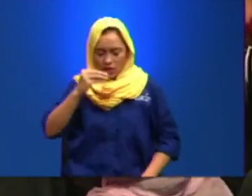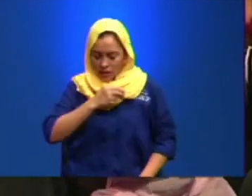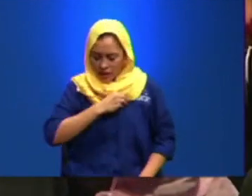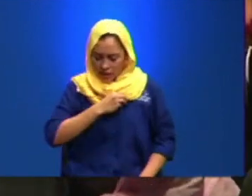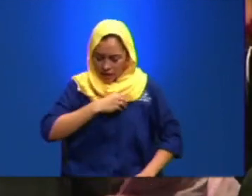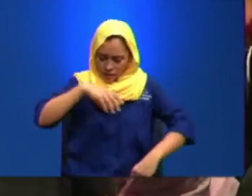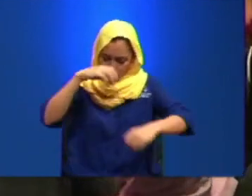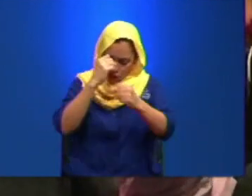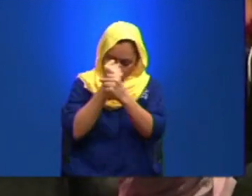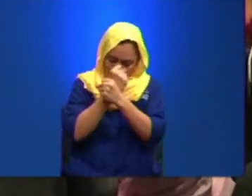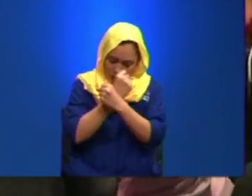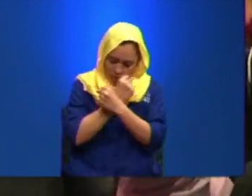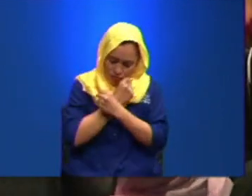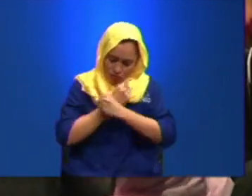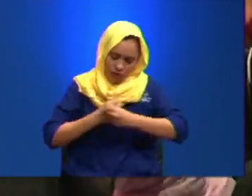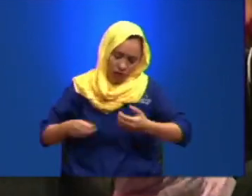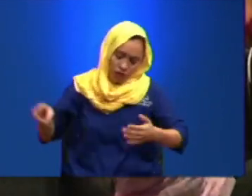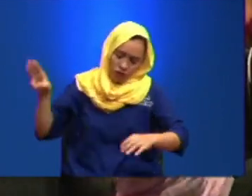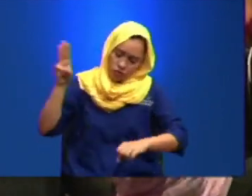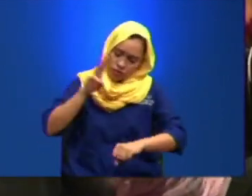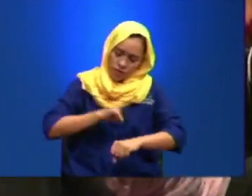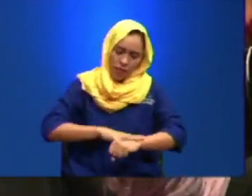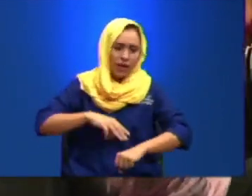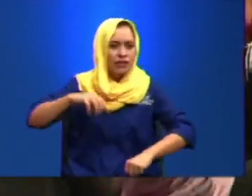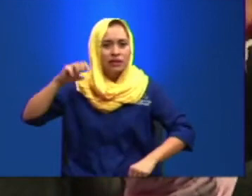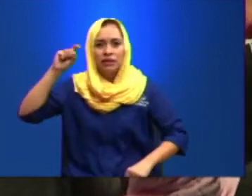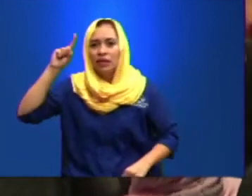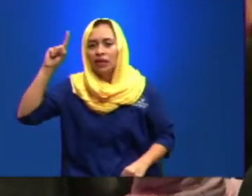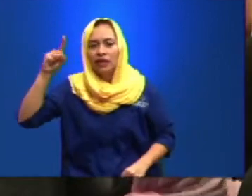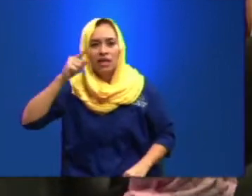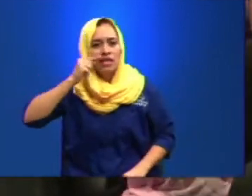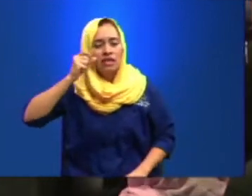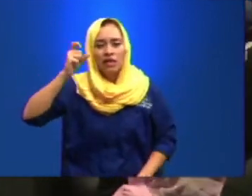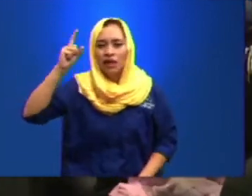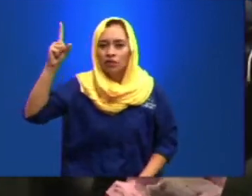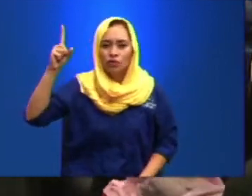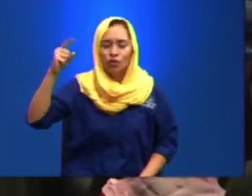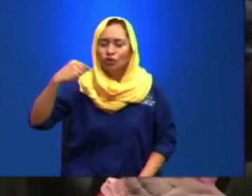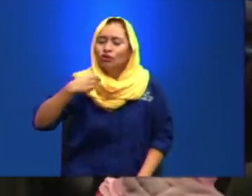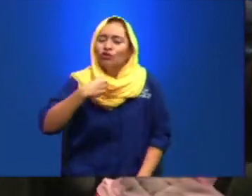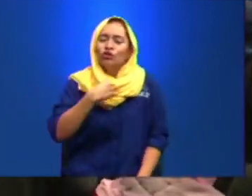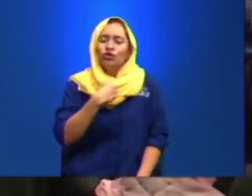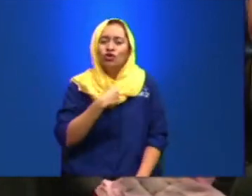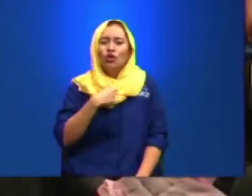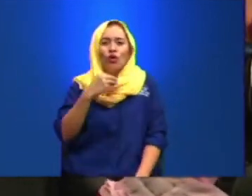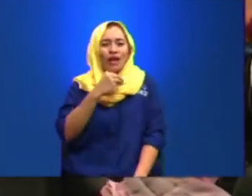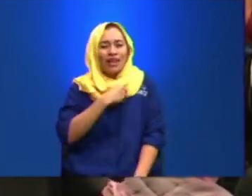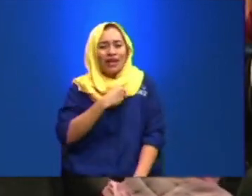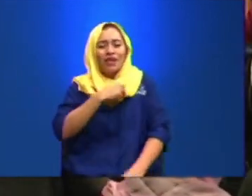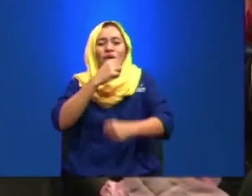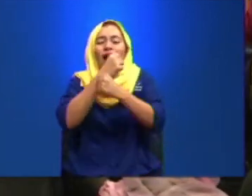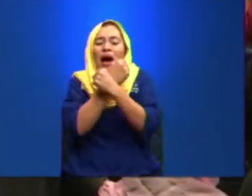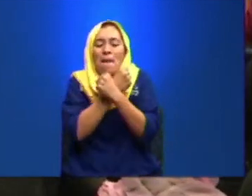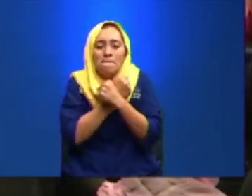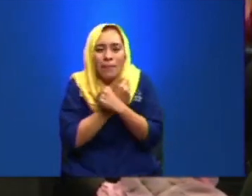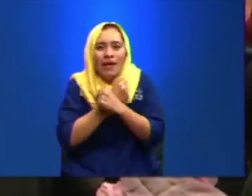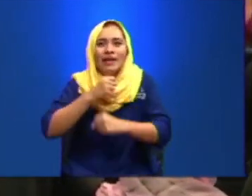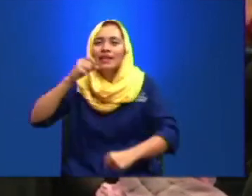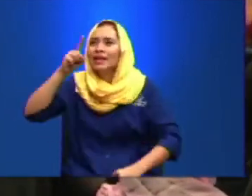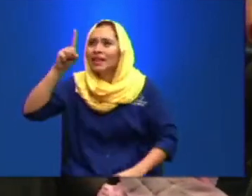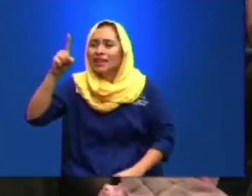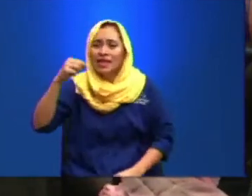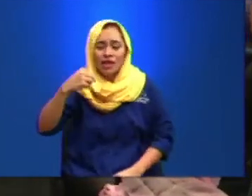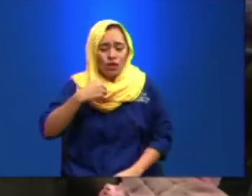enamorarnos más de ti dice la señor me quiero enamorar de pfizer quiero amarte quiero cumplir quiero cumplir